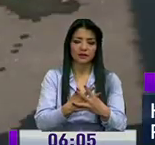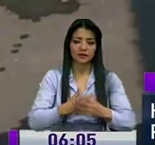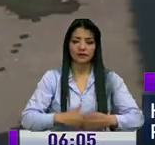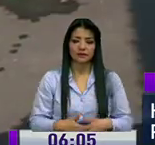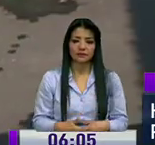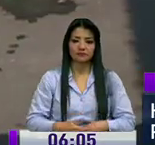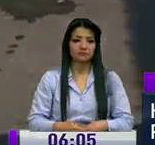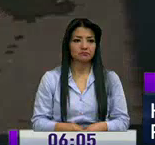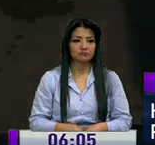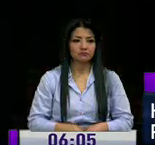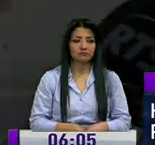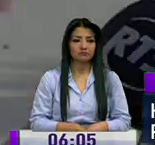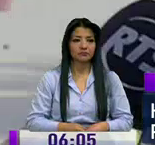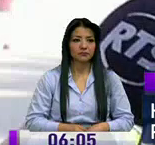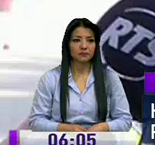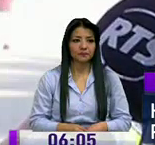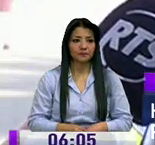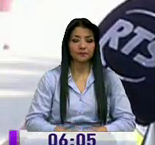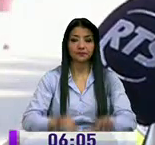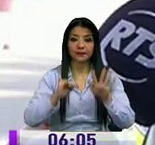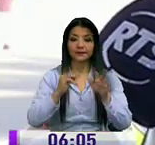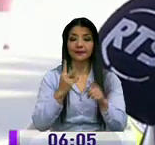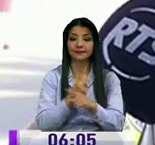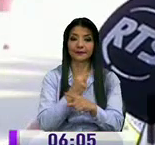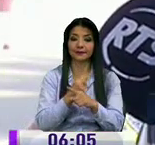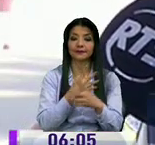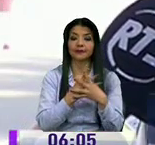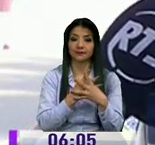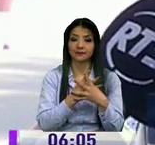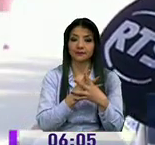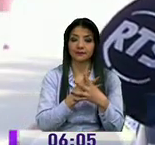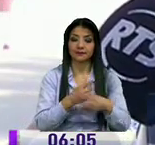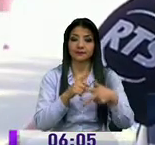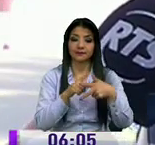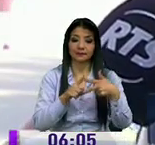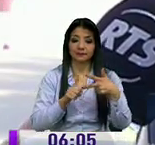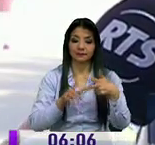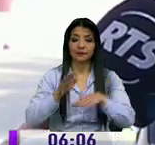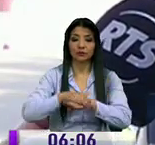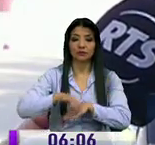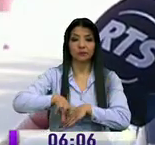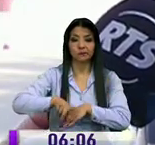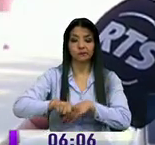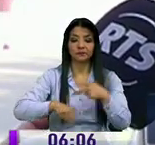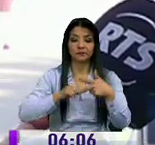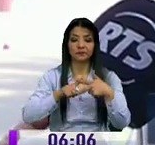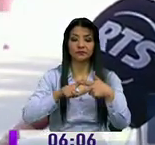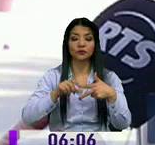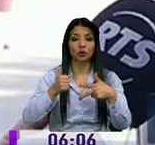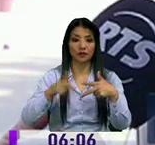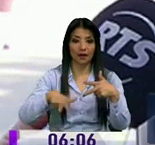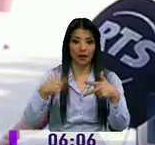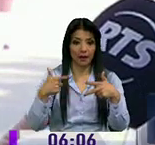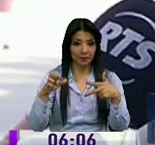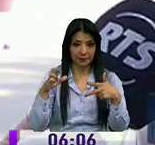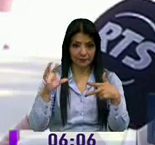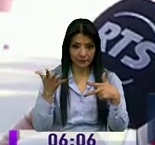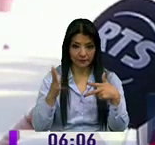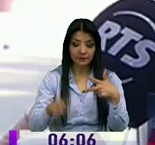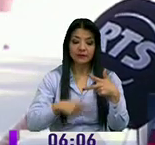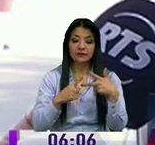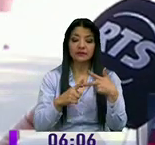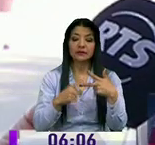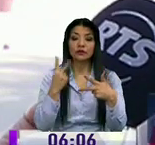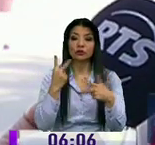no eran pocos. Tiene 6 detenciones, 3 por robo, 1 por tenencia ilegal de armas de fuego y 2